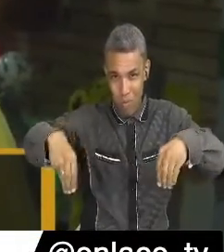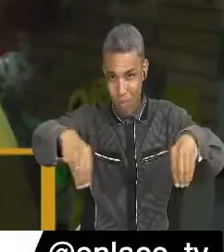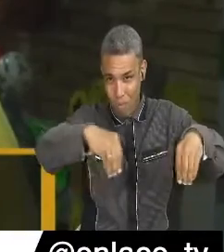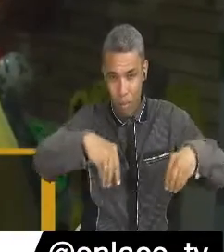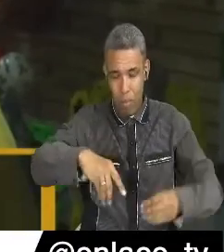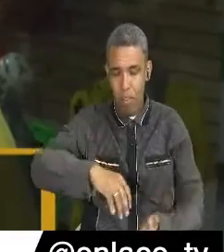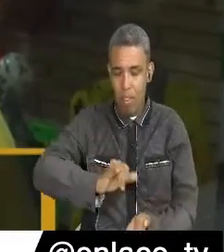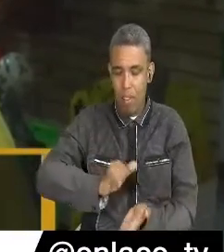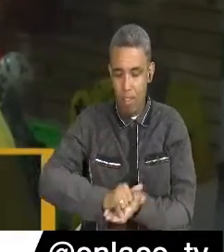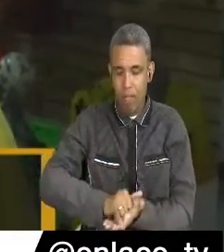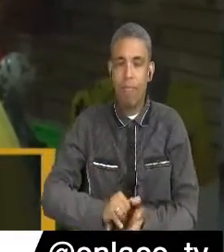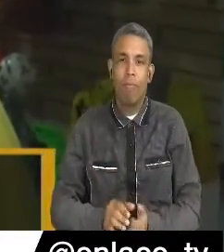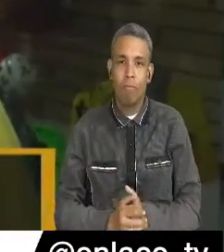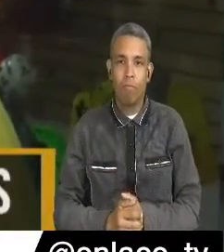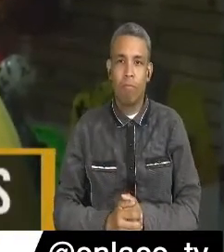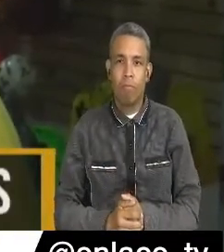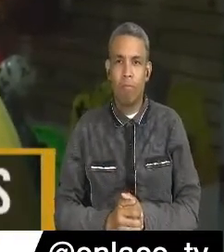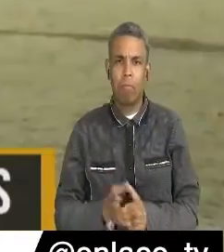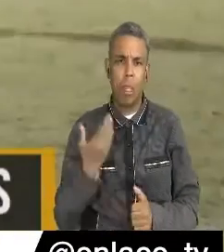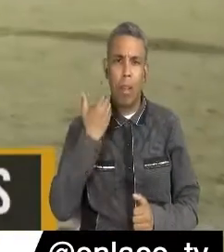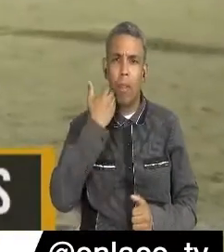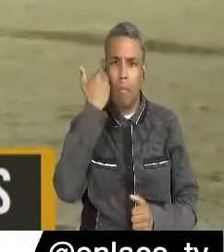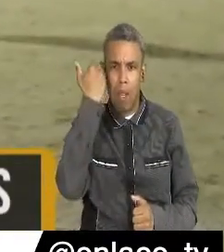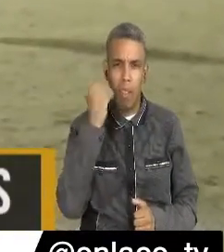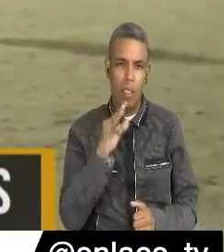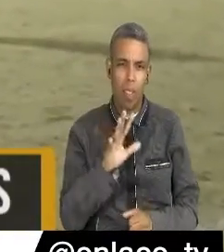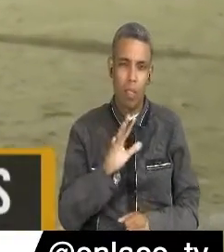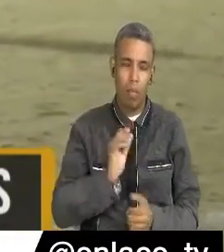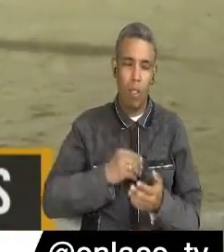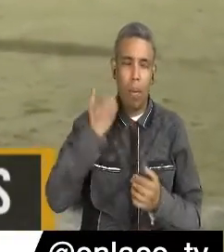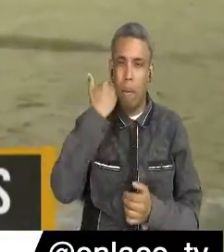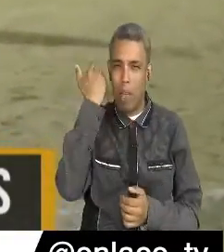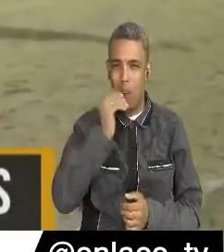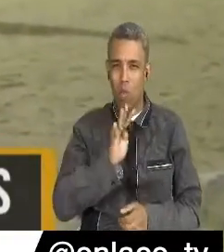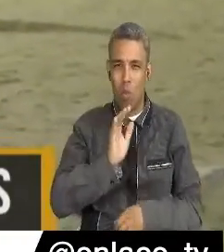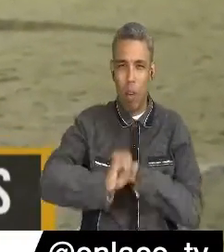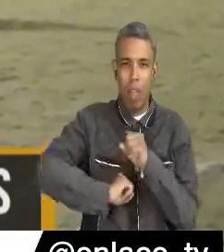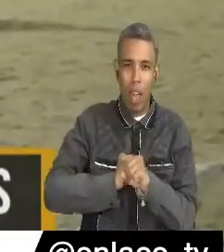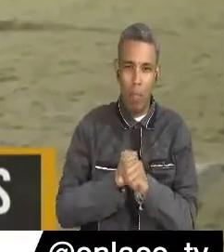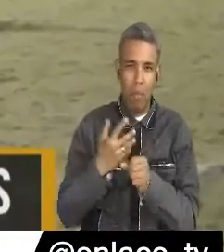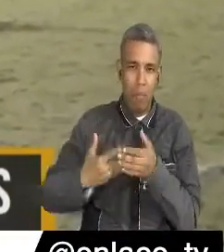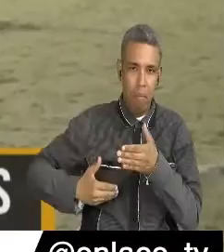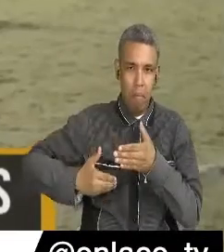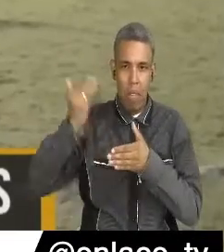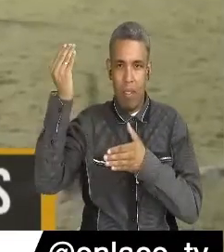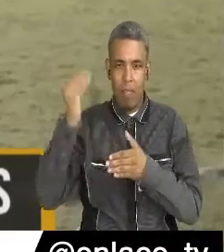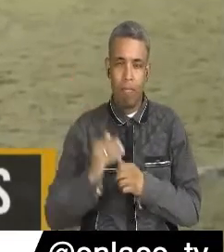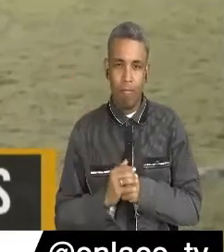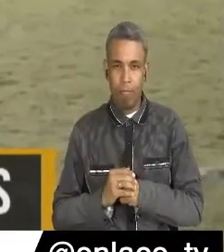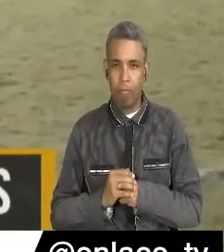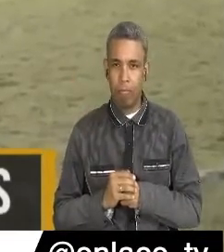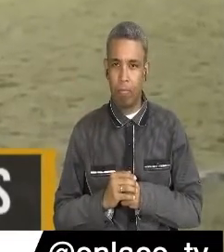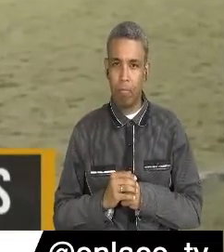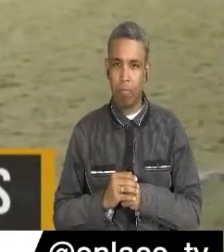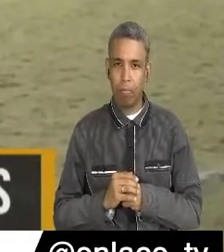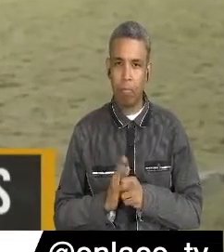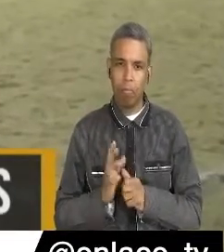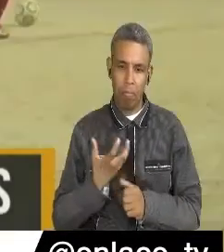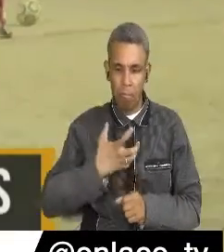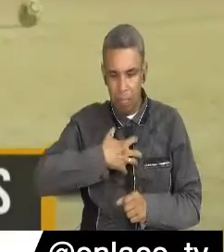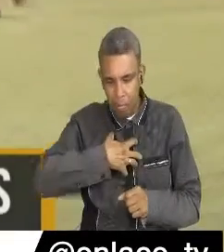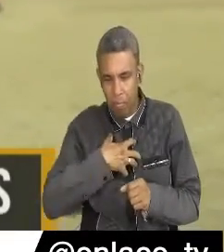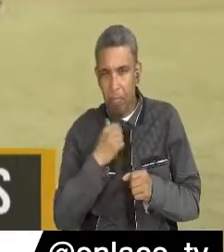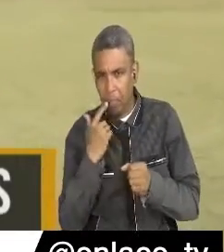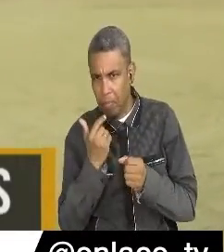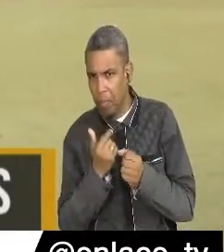primer torneo de minifútbol veteranos mayores de 40 años. Lo bueno de este torneo es que juegan dos menores de 37 en la